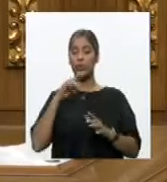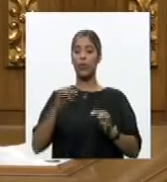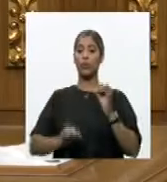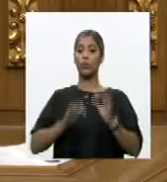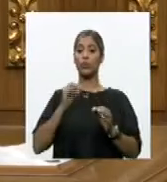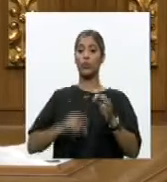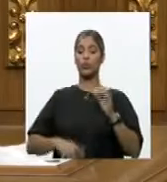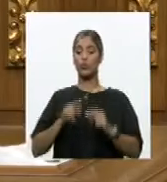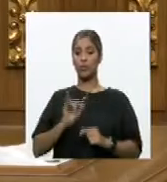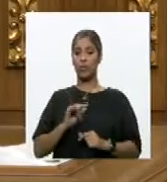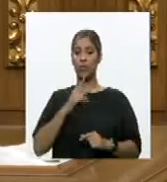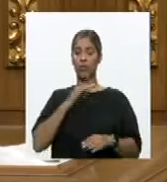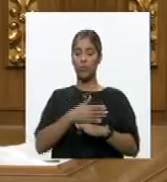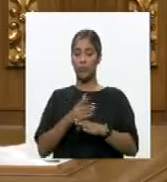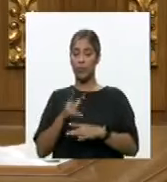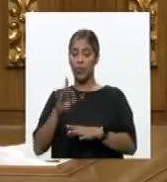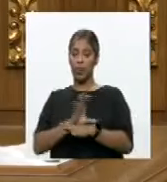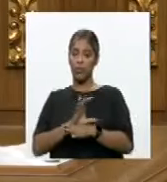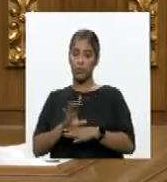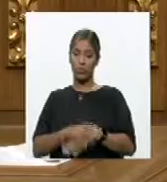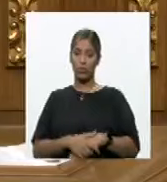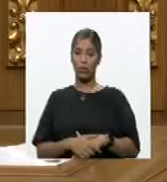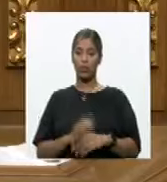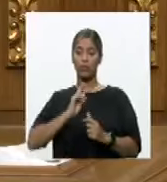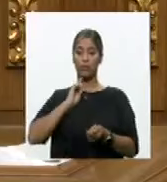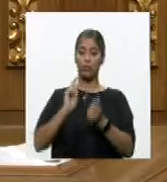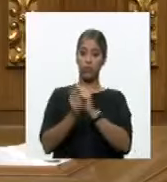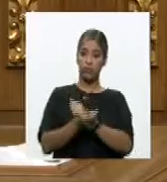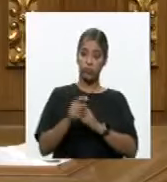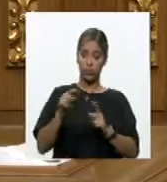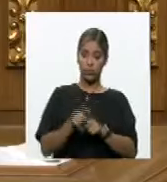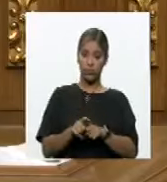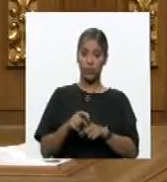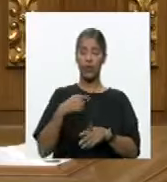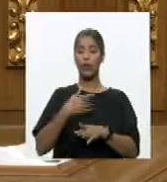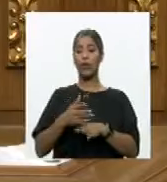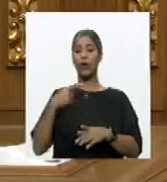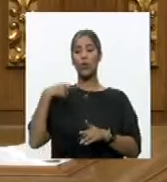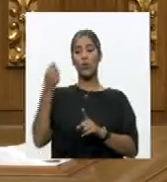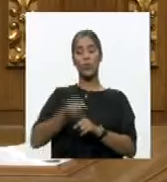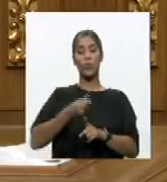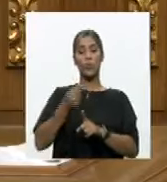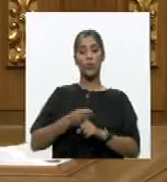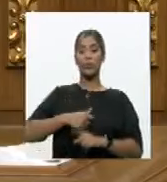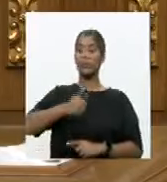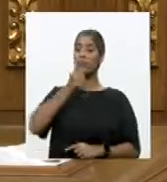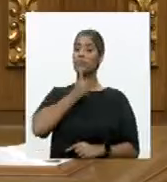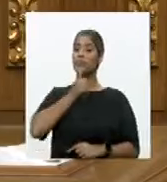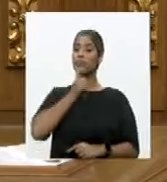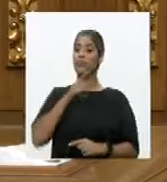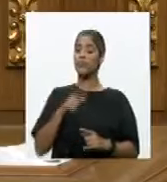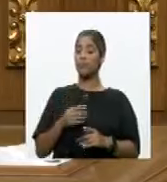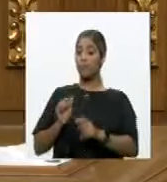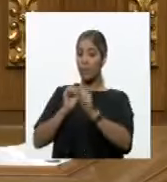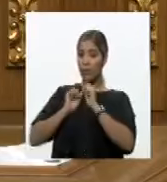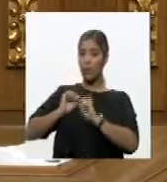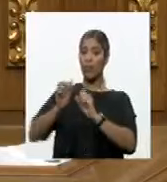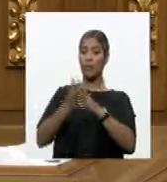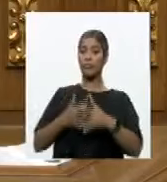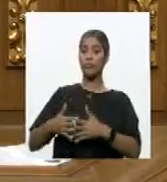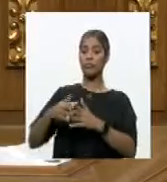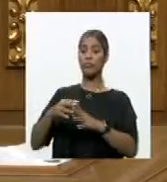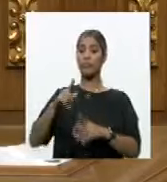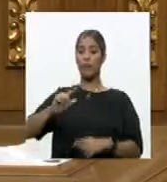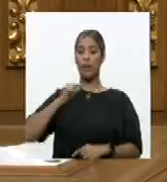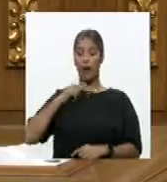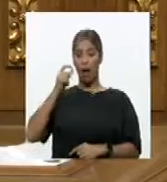justicia social a través de sus canciones, convirtiéndolo en un bastión de lucha y resistencia antiimperialista. Que Alí